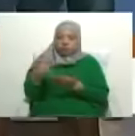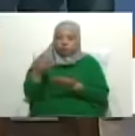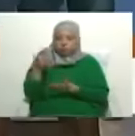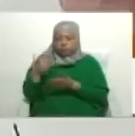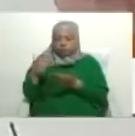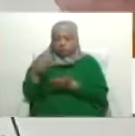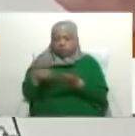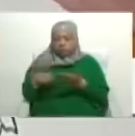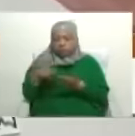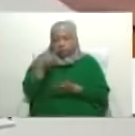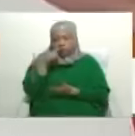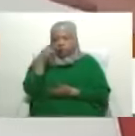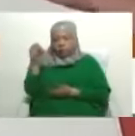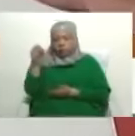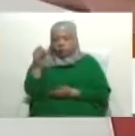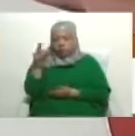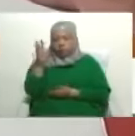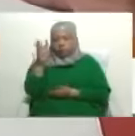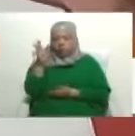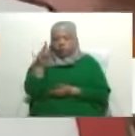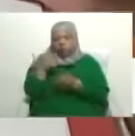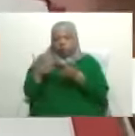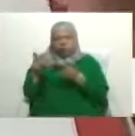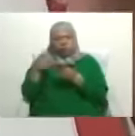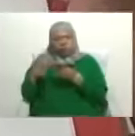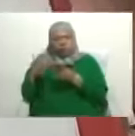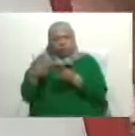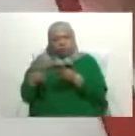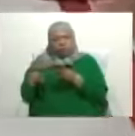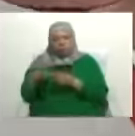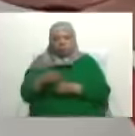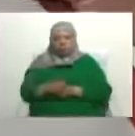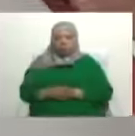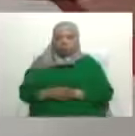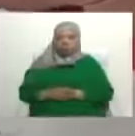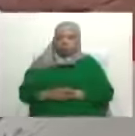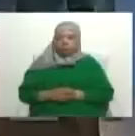Maduro Guerra, Francisco Torrealba, Génesis Garbet, Diva Guzmán,